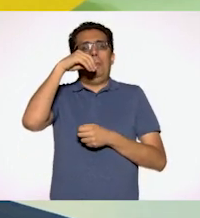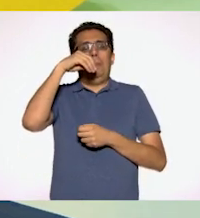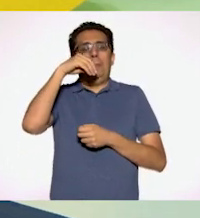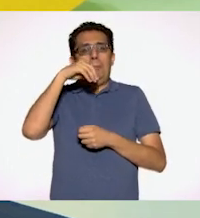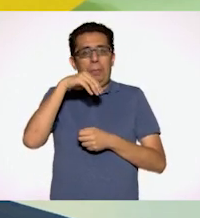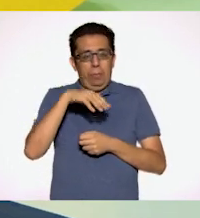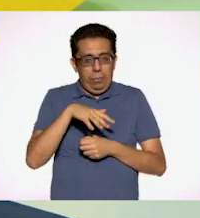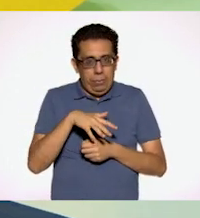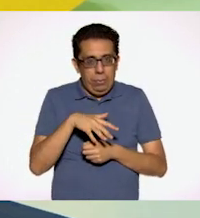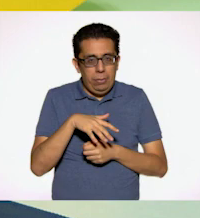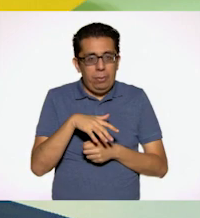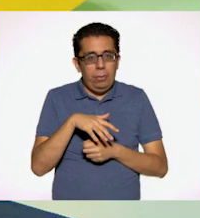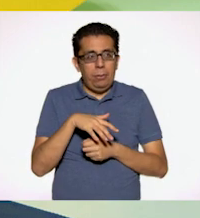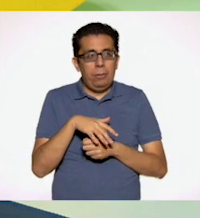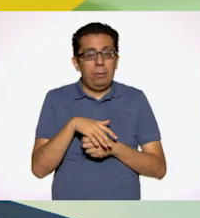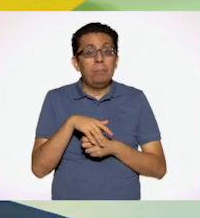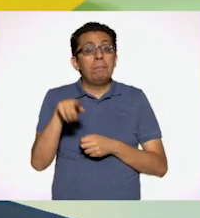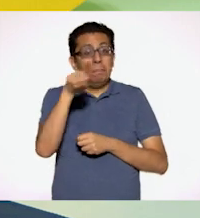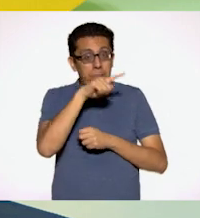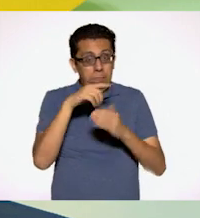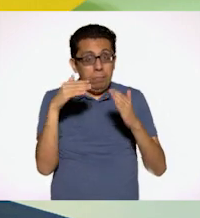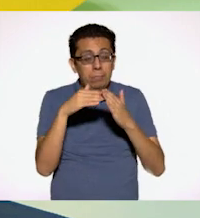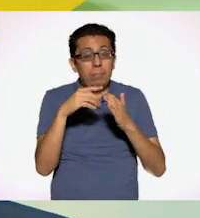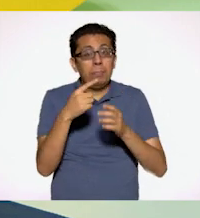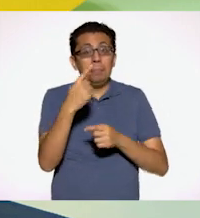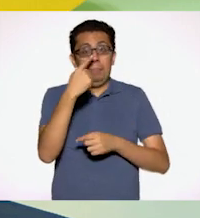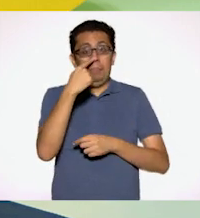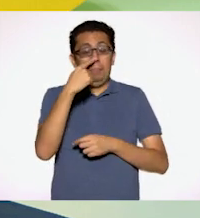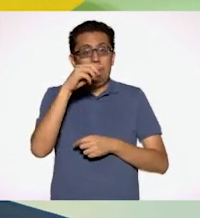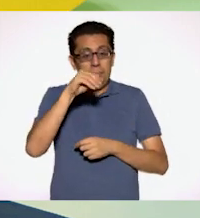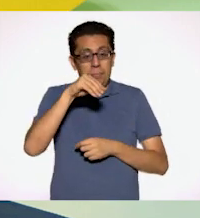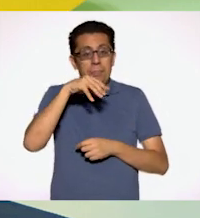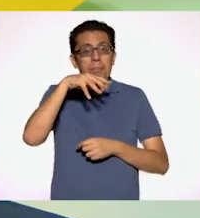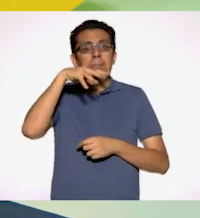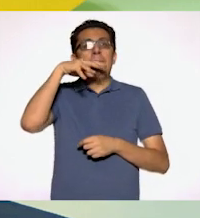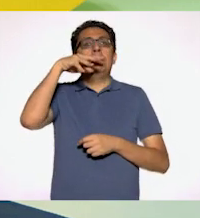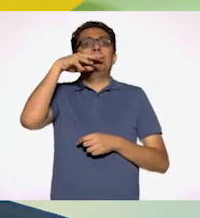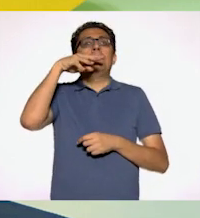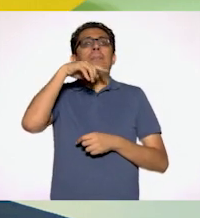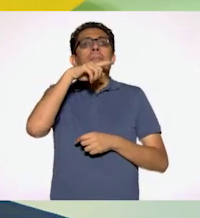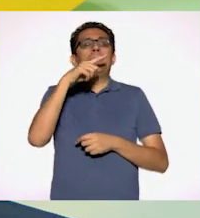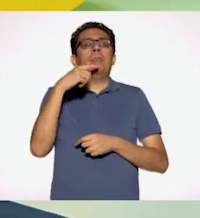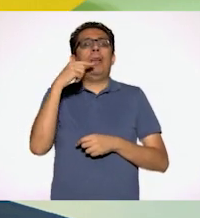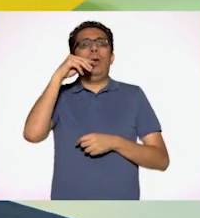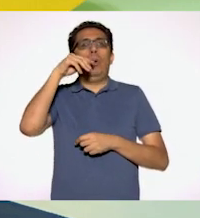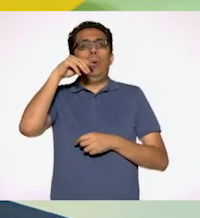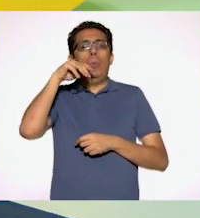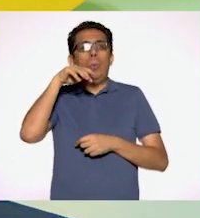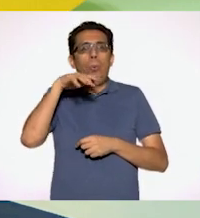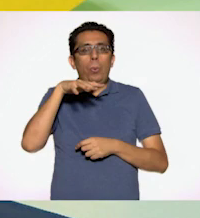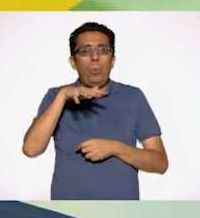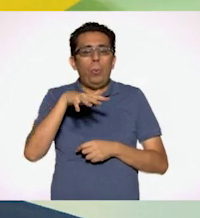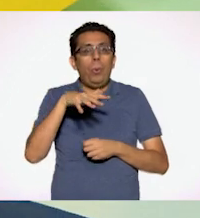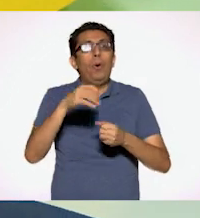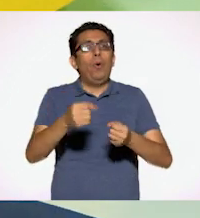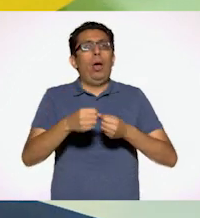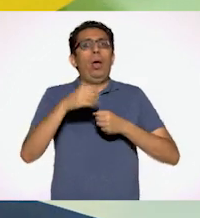En casa vamos a tomar aire por la nariz. Y exhalamos por la boca, sopla fuerte.